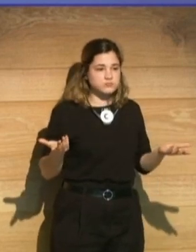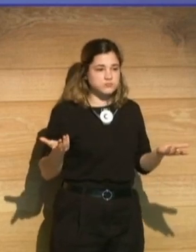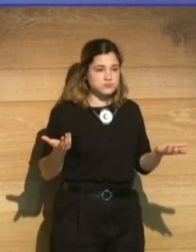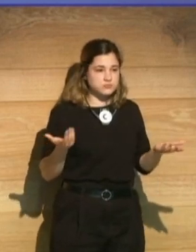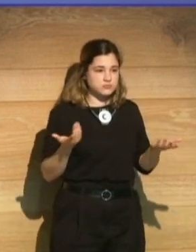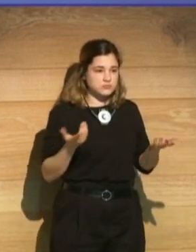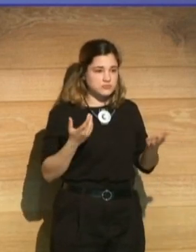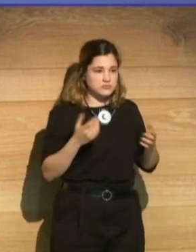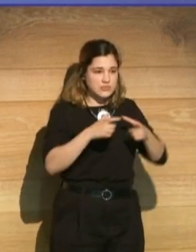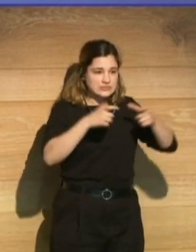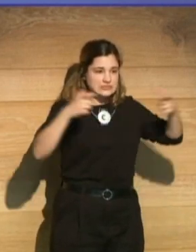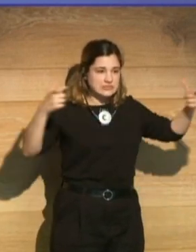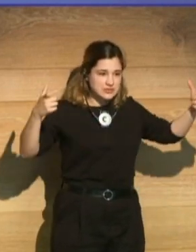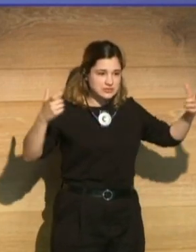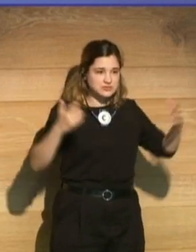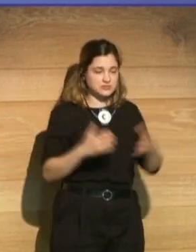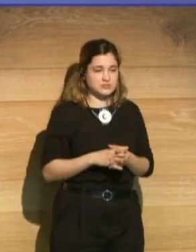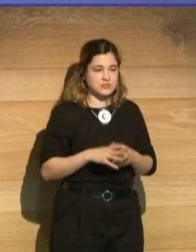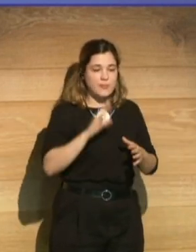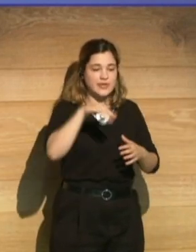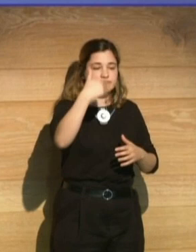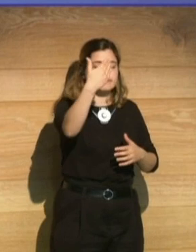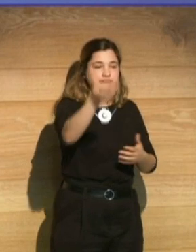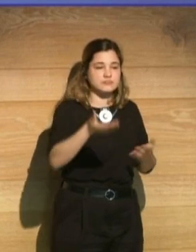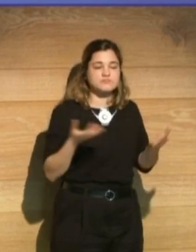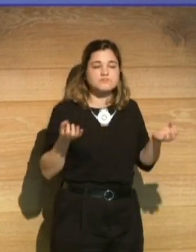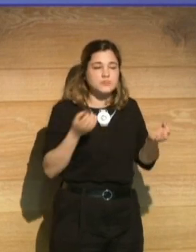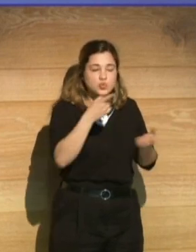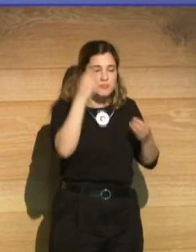ascendente. ¿Qué pronóstico hace para los años próximos?